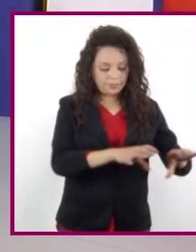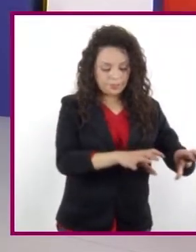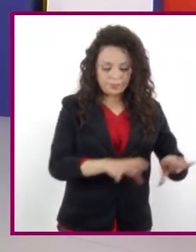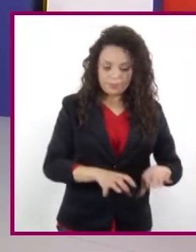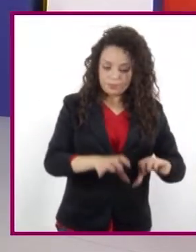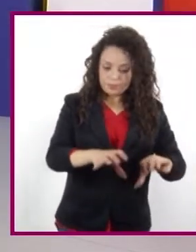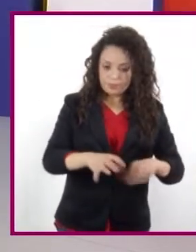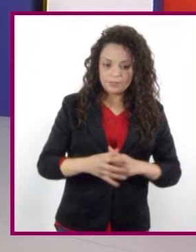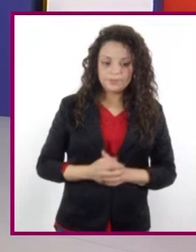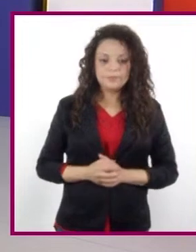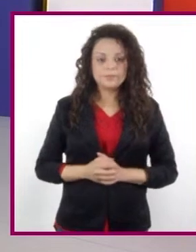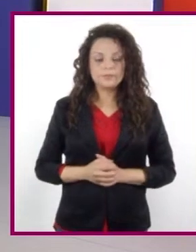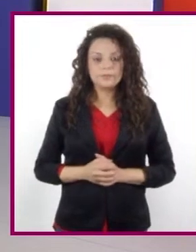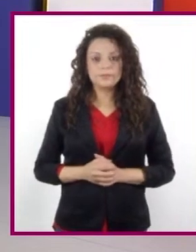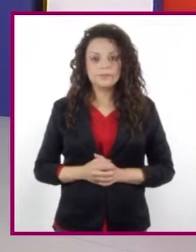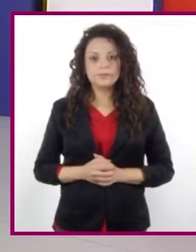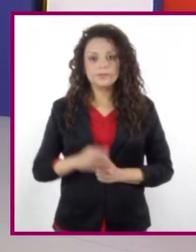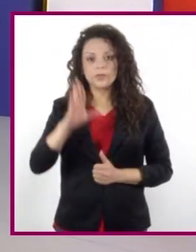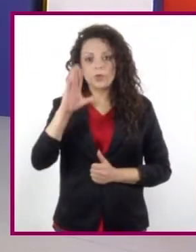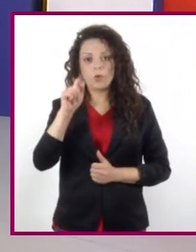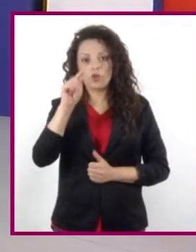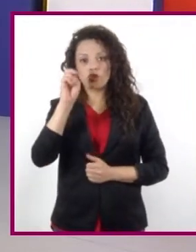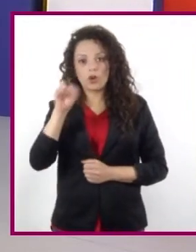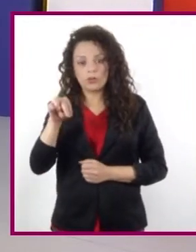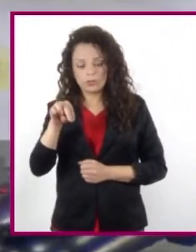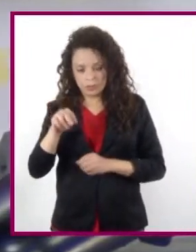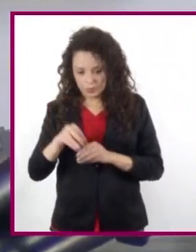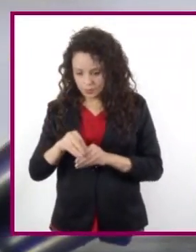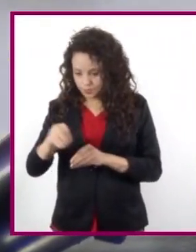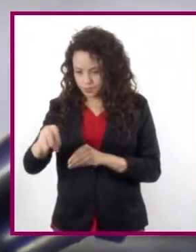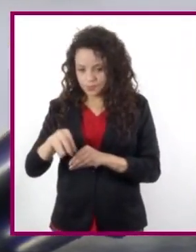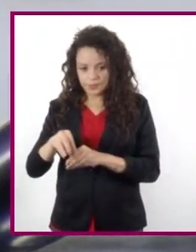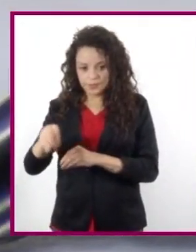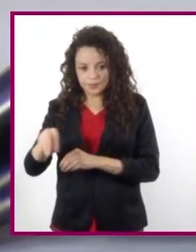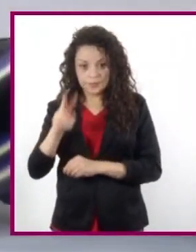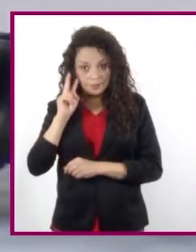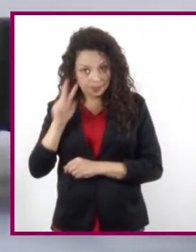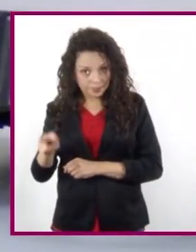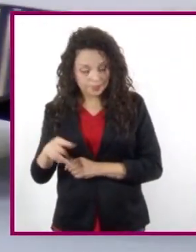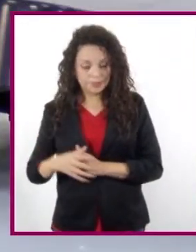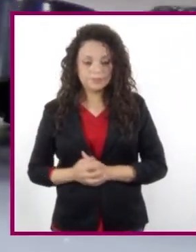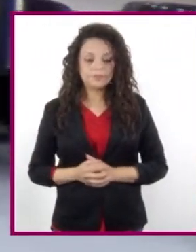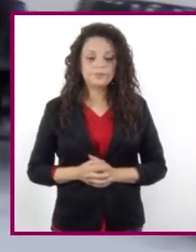Tenemos los botones por este lado.